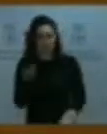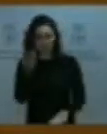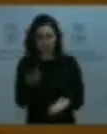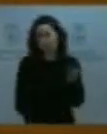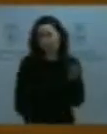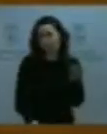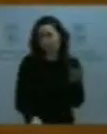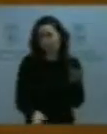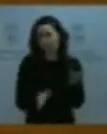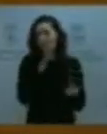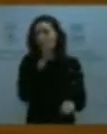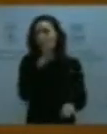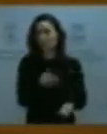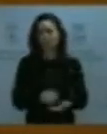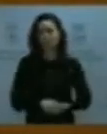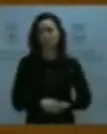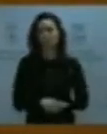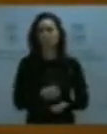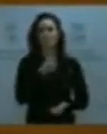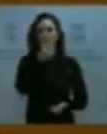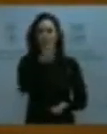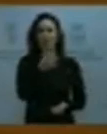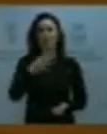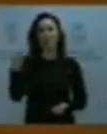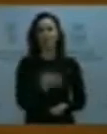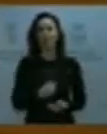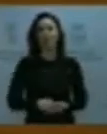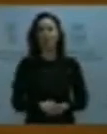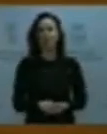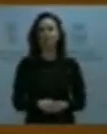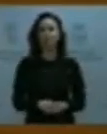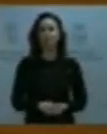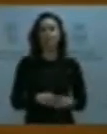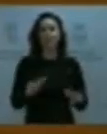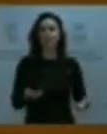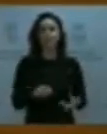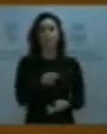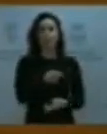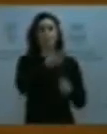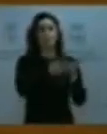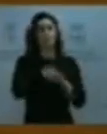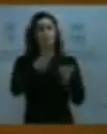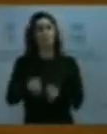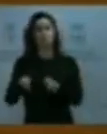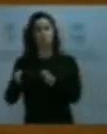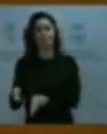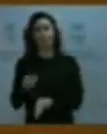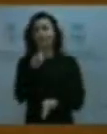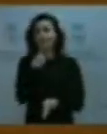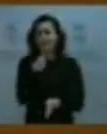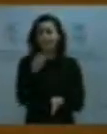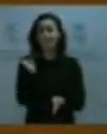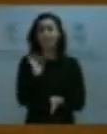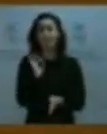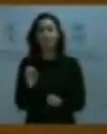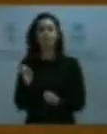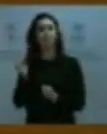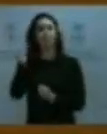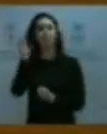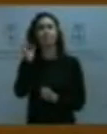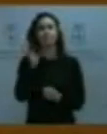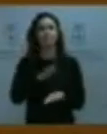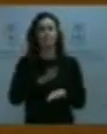de darles vergüenza. Y ustedes plantean o señalan o exponen a los ganaderos y